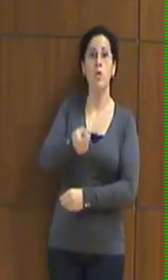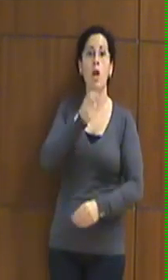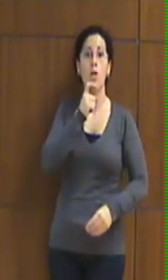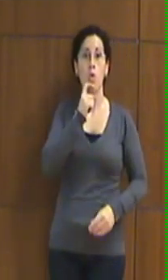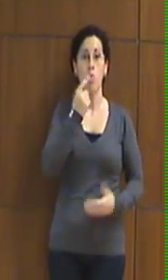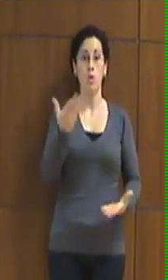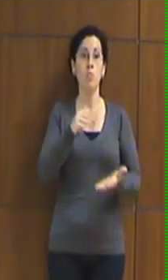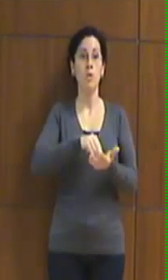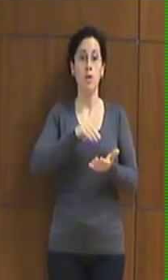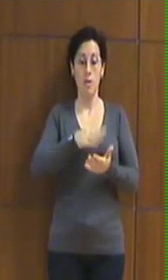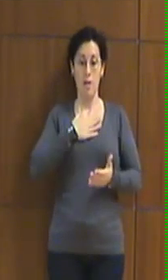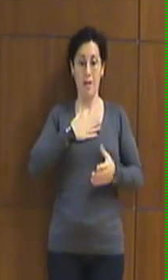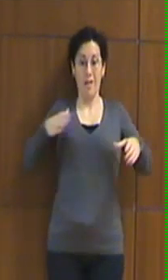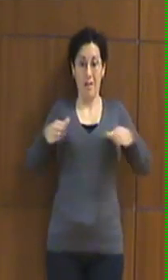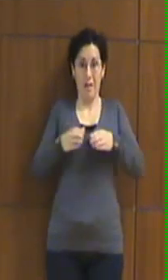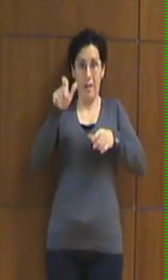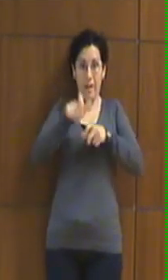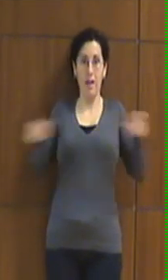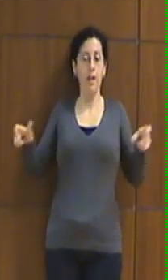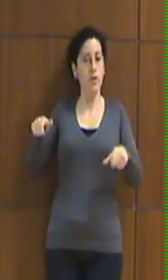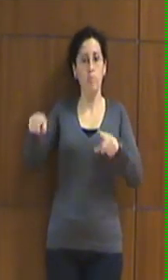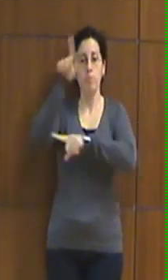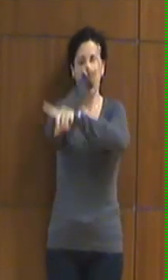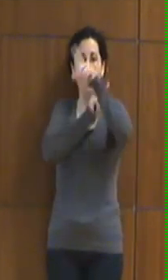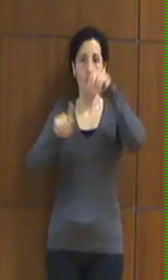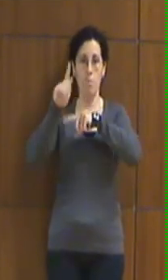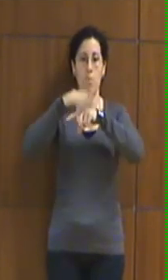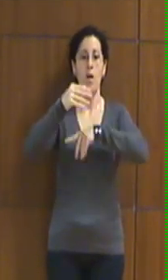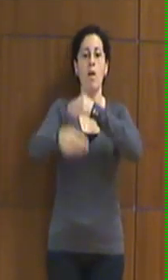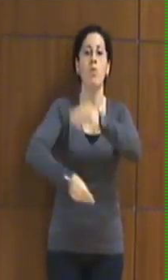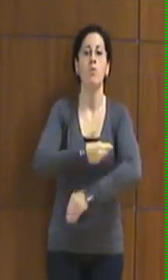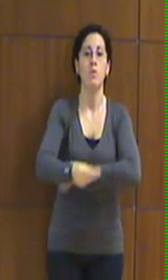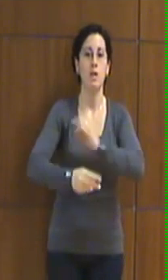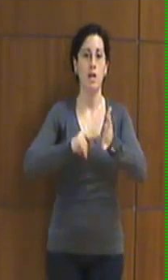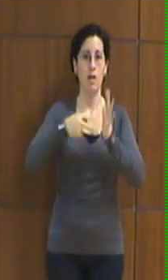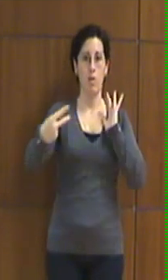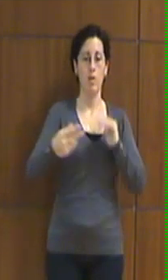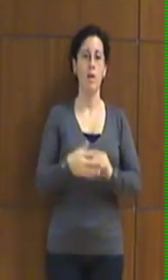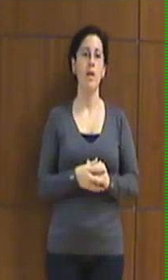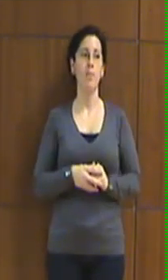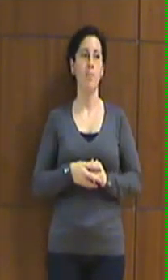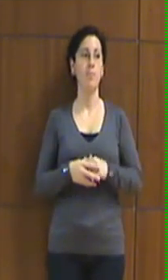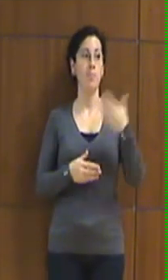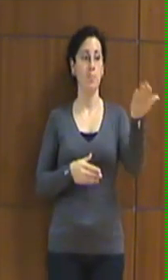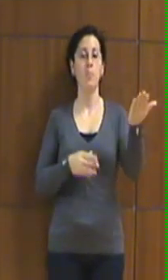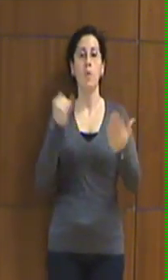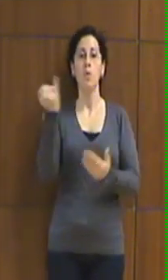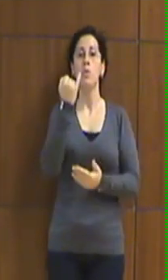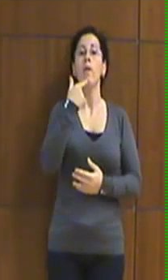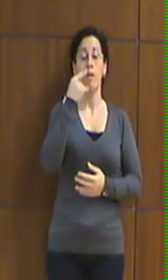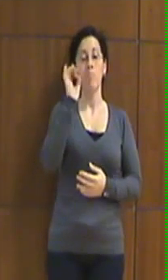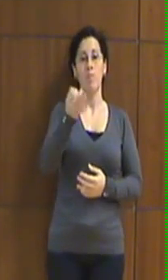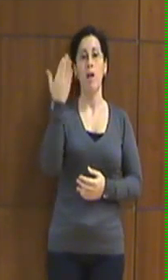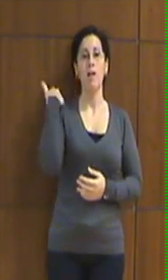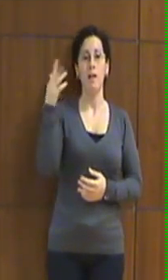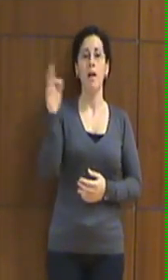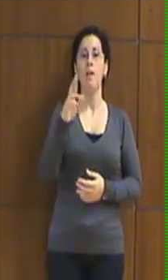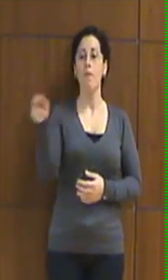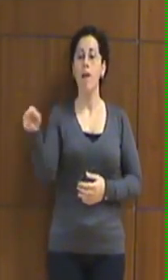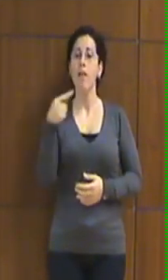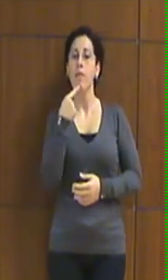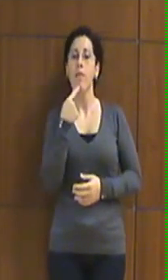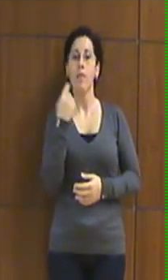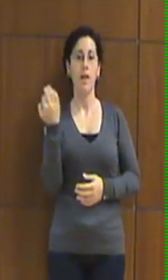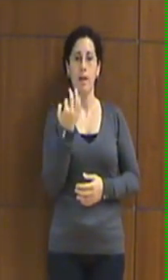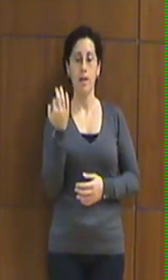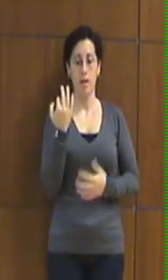un hándicap a la hora de poder utilizar la tecnología. Comentaba antes Rafael, ¿no? Claro. Comentaba antes el tema de